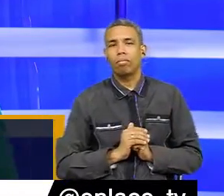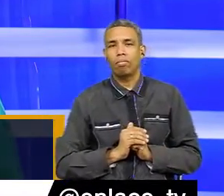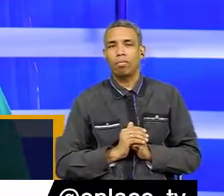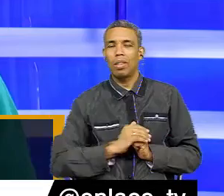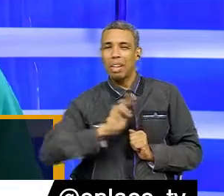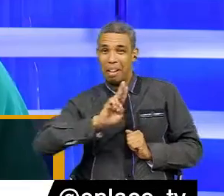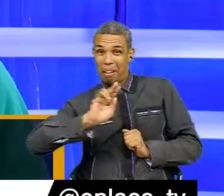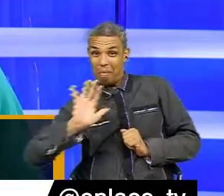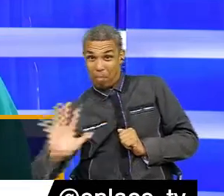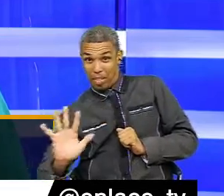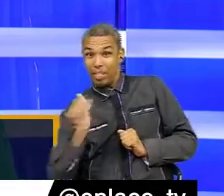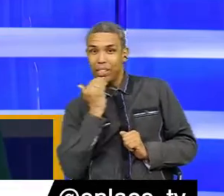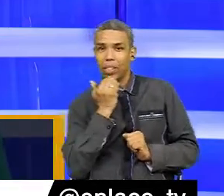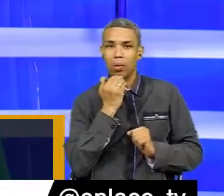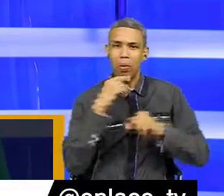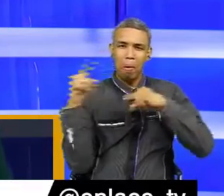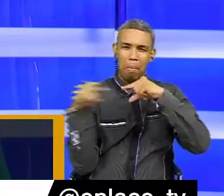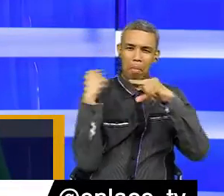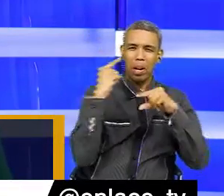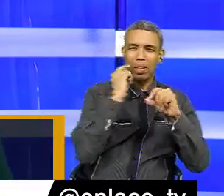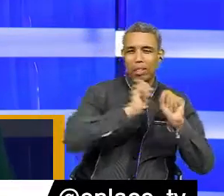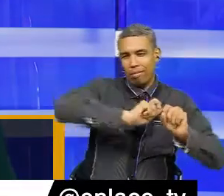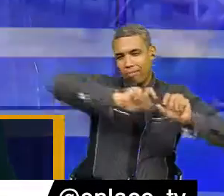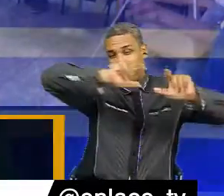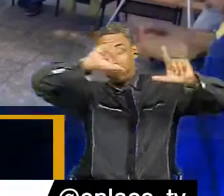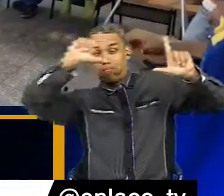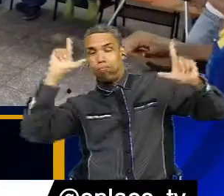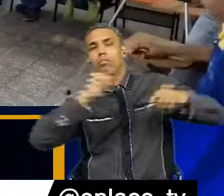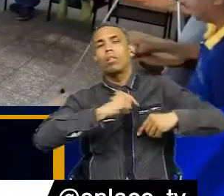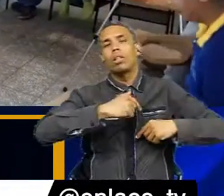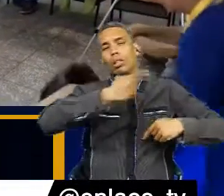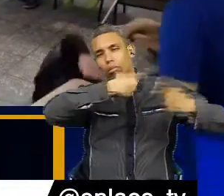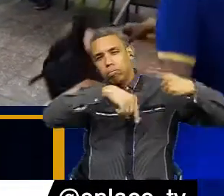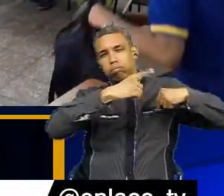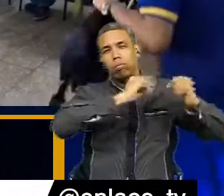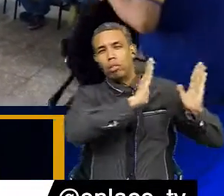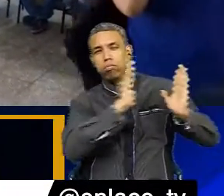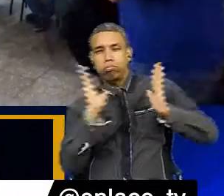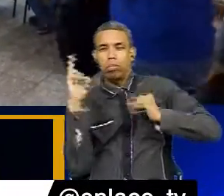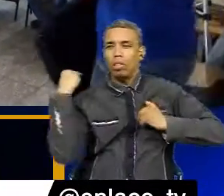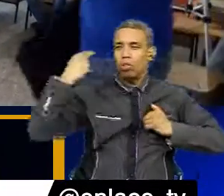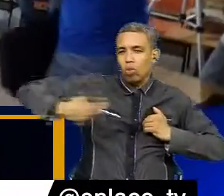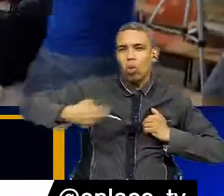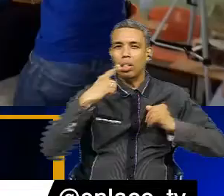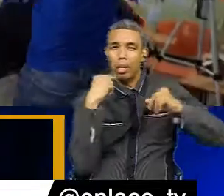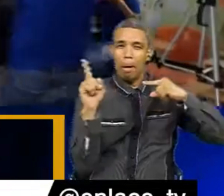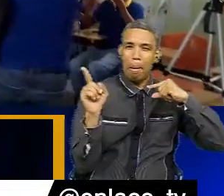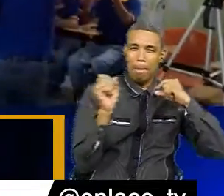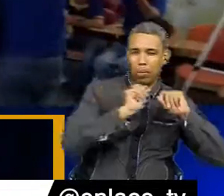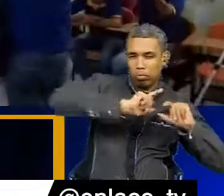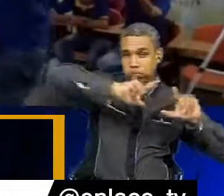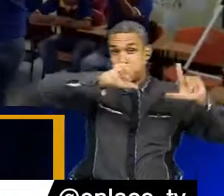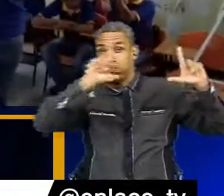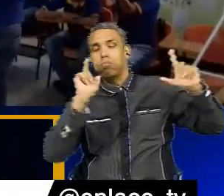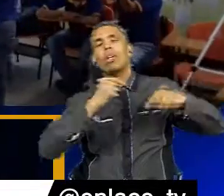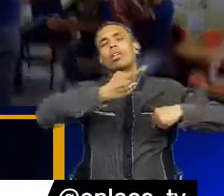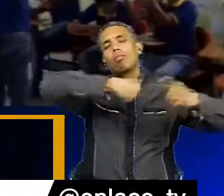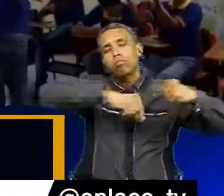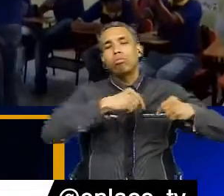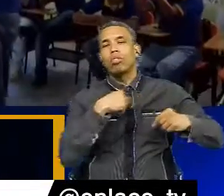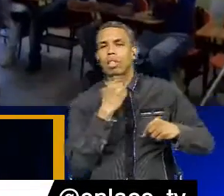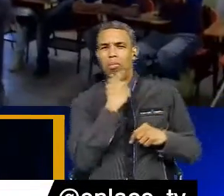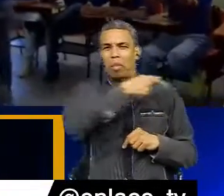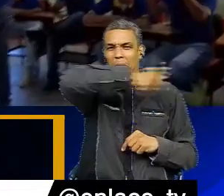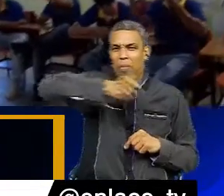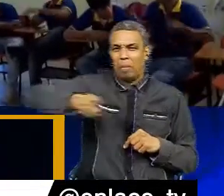estamos participando, que se llama El sonido de las manos, y el día 25, dándole las gracias a los barranqueños que nos apoyen,